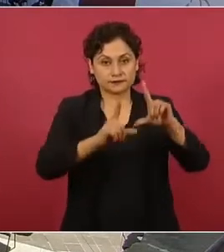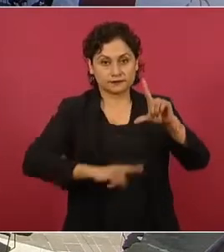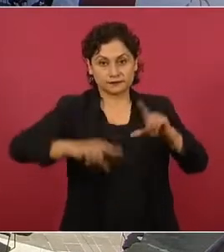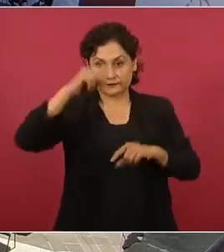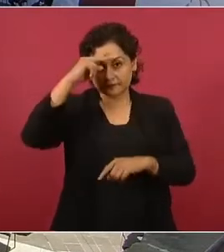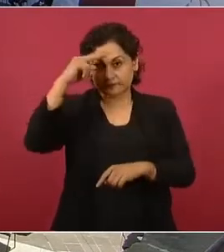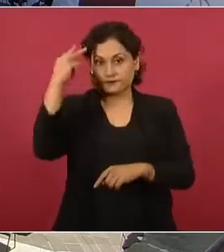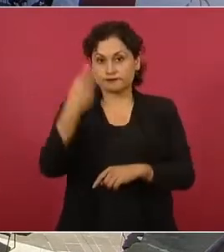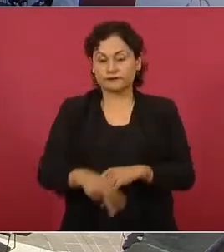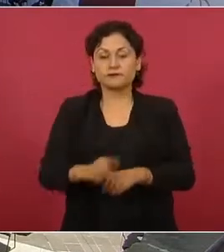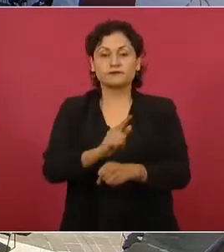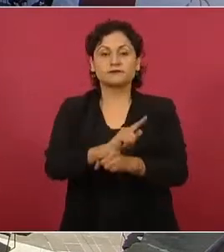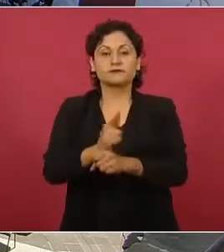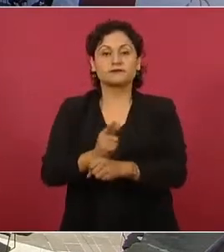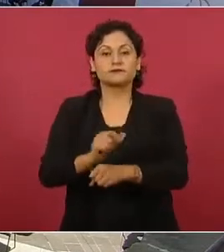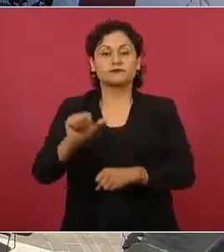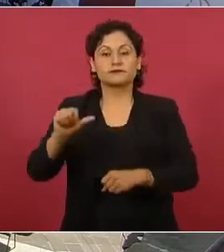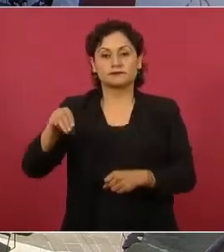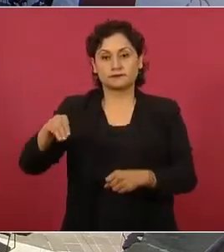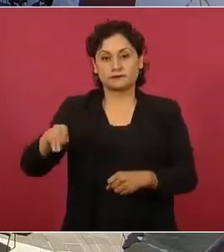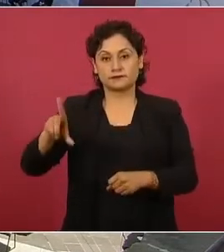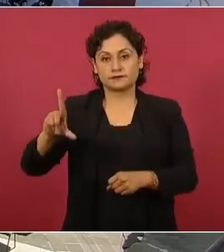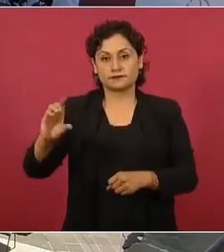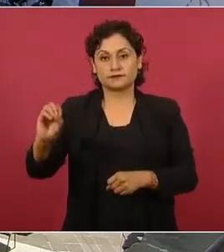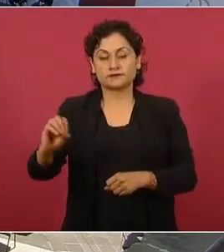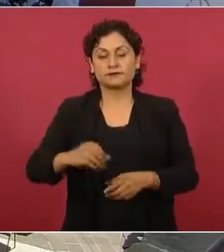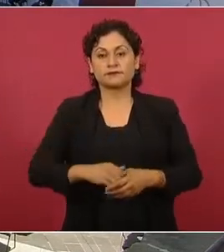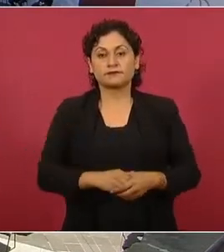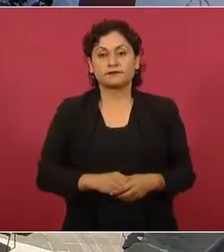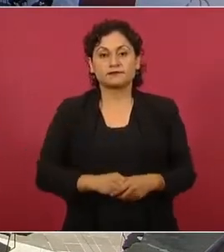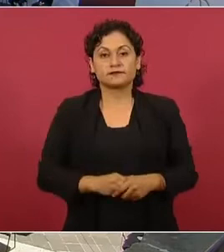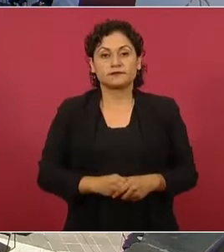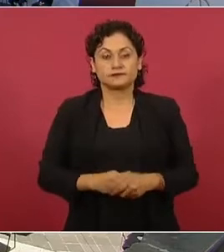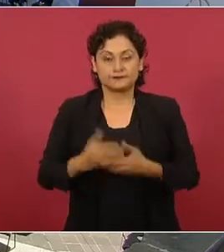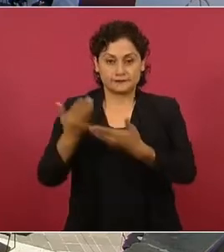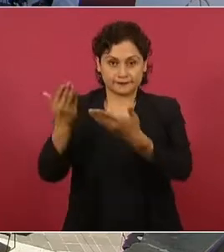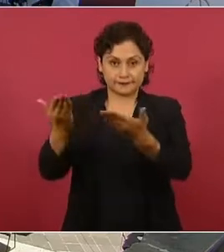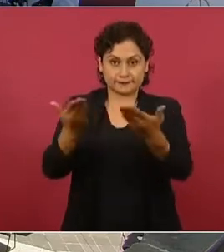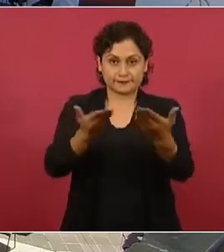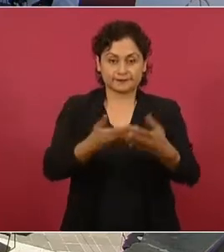mexicanos, licenciado Andrés Manuel López Obrador. Presidente.